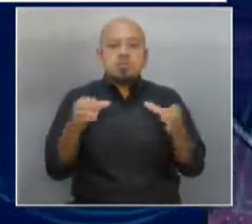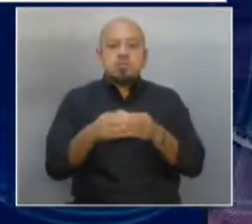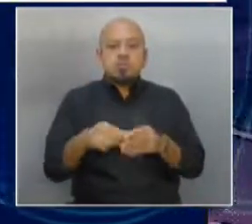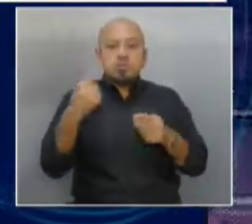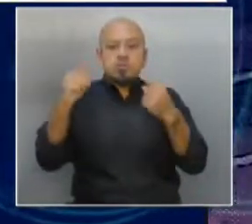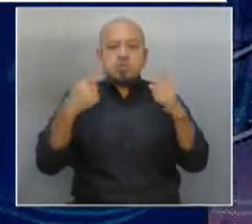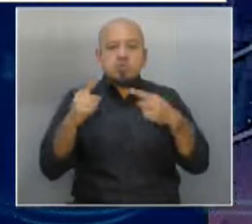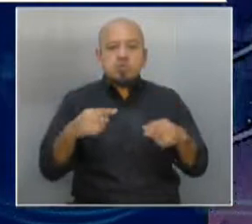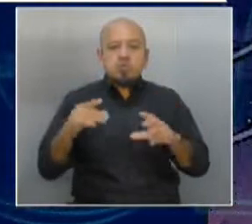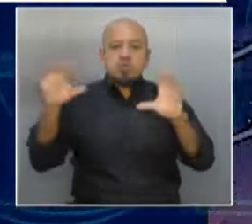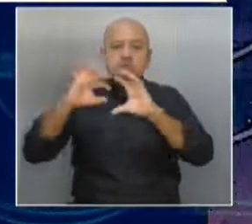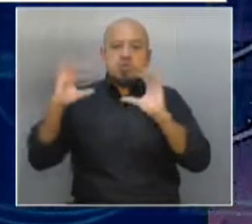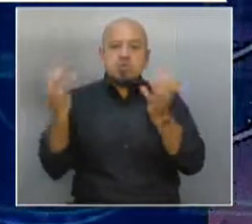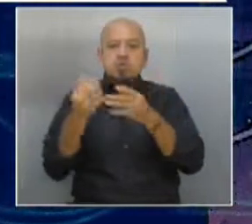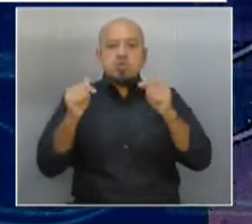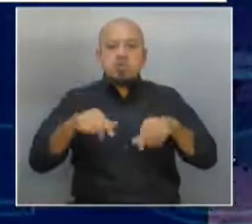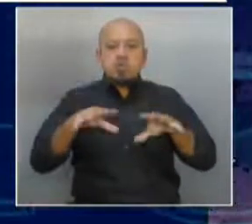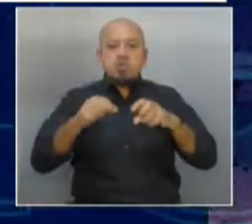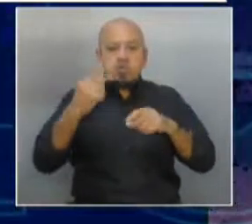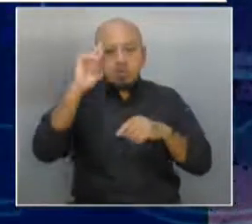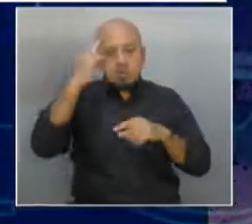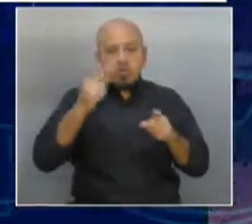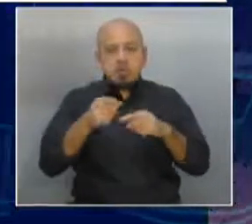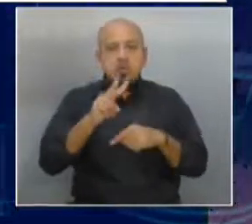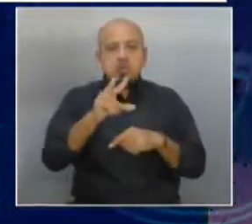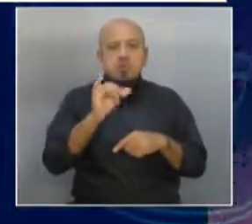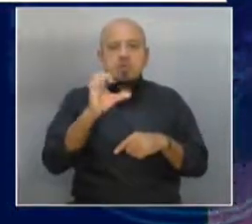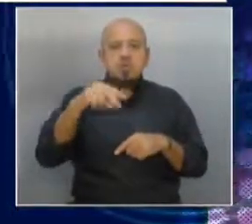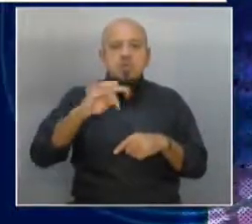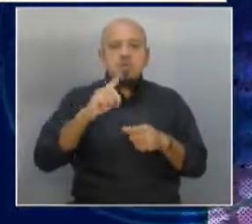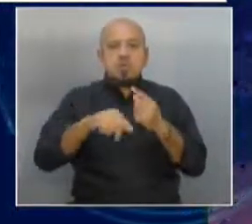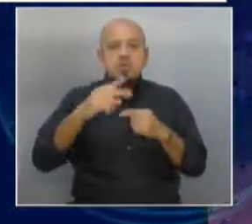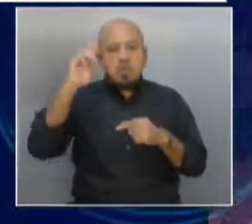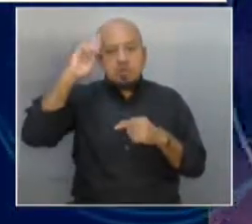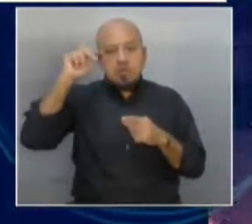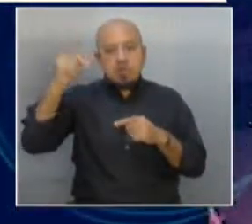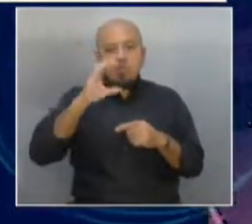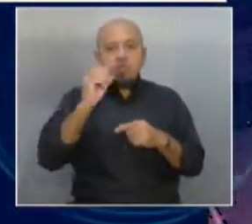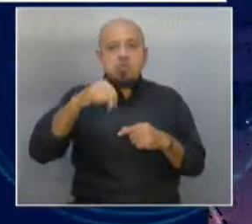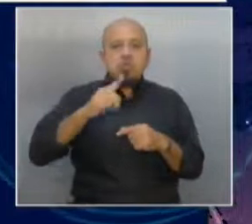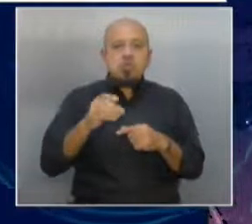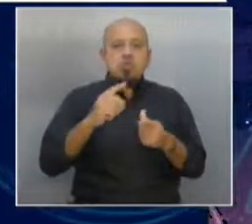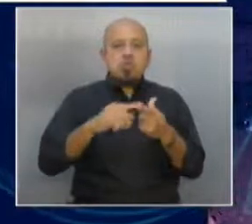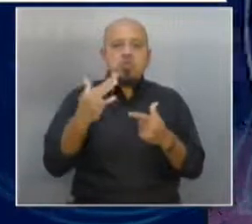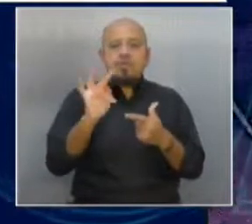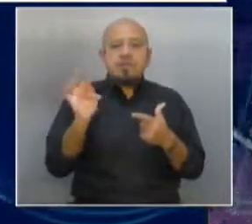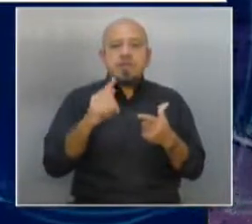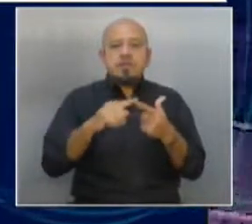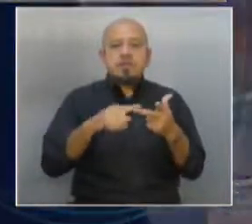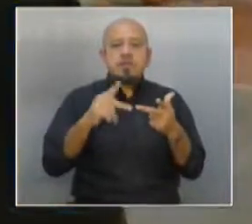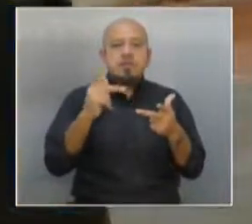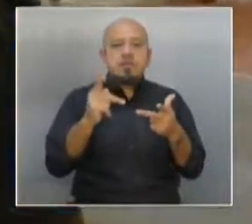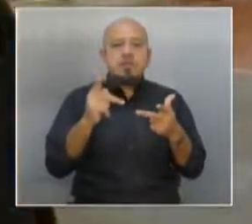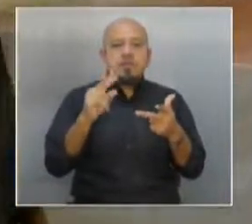partes del mundo, residentes aquí en Uruguay. Acá tenemos a Vicente de Perú, Efuca del Congo, Margot de Francia, Kenia, de